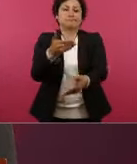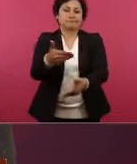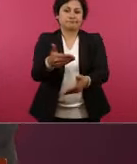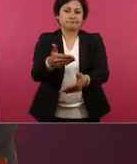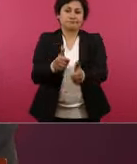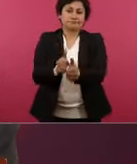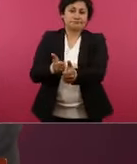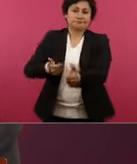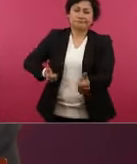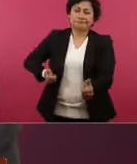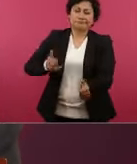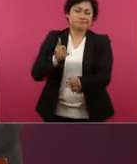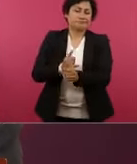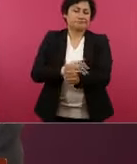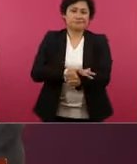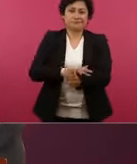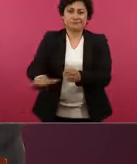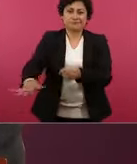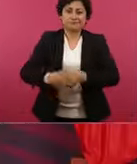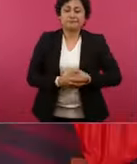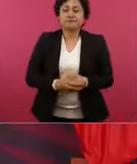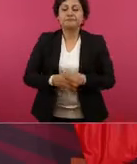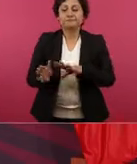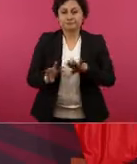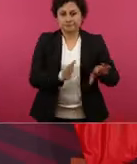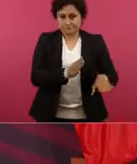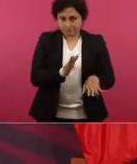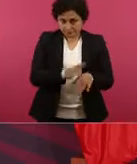Pero les voy a poner un ejemplo.